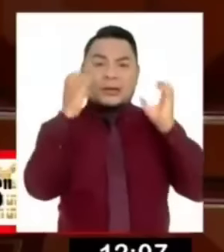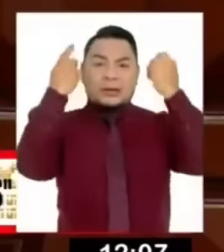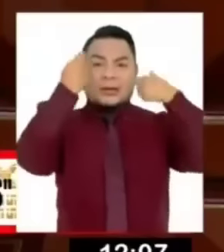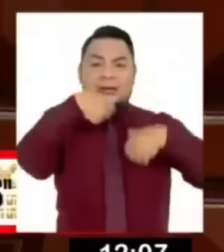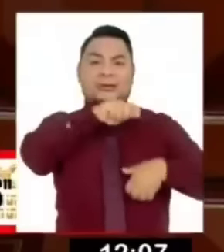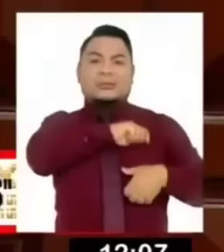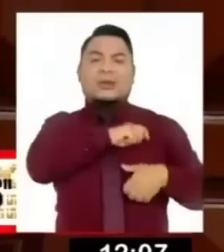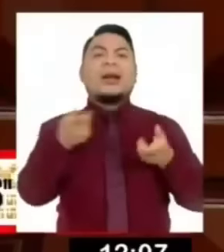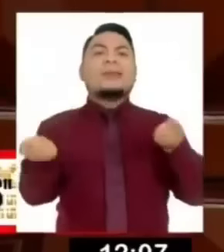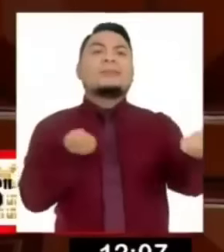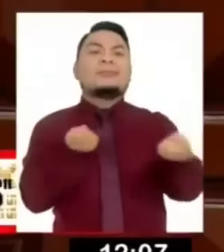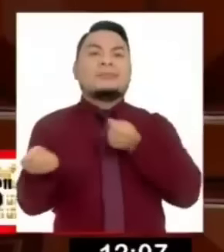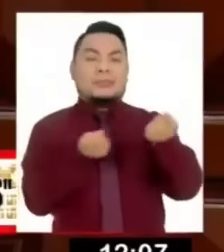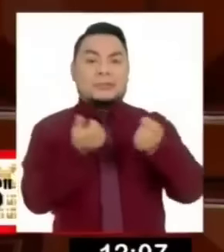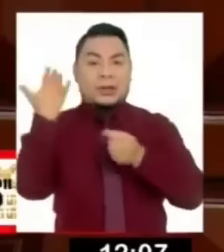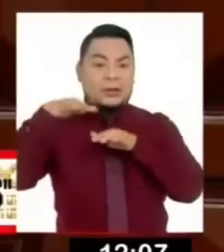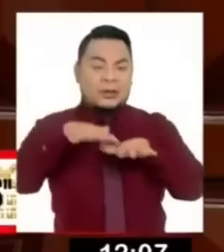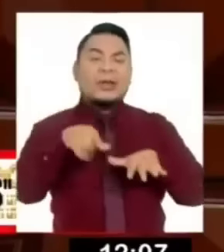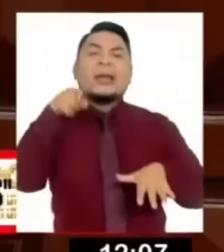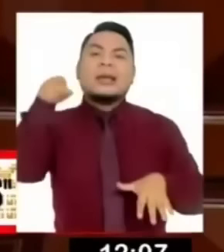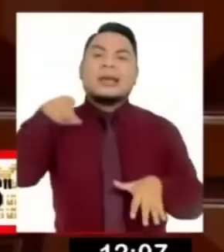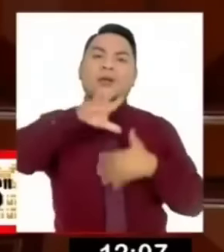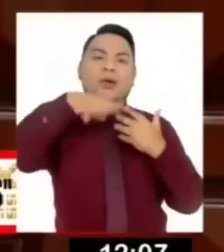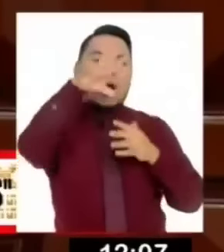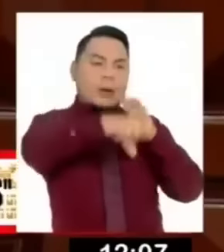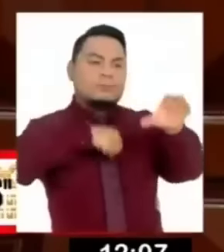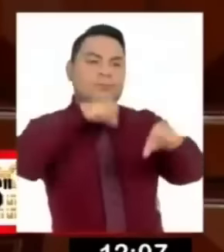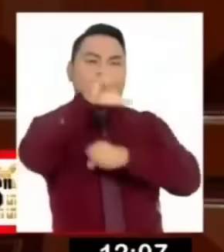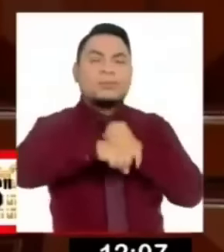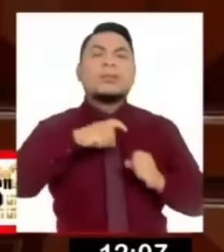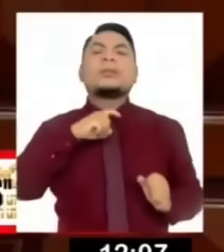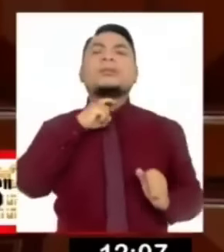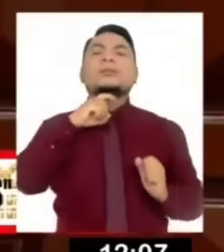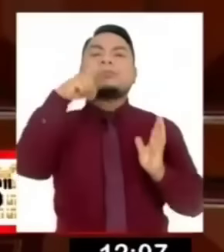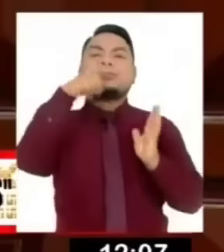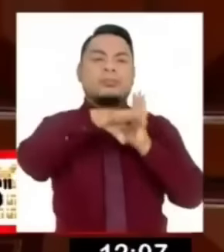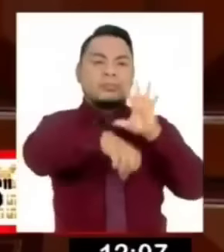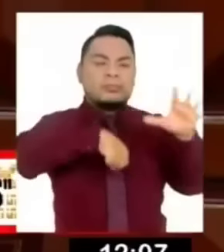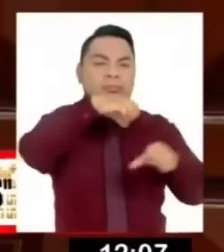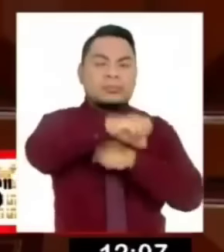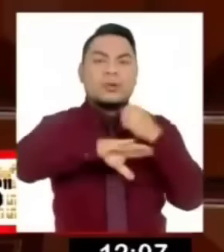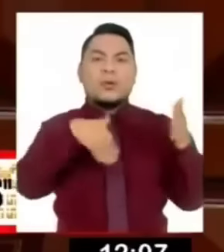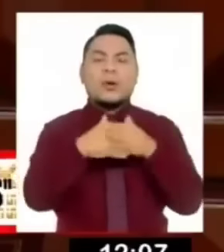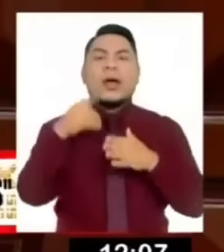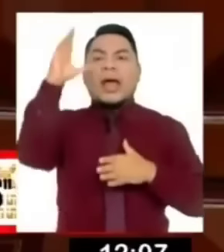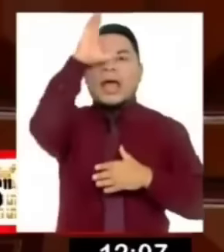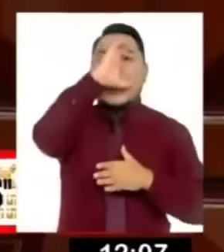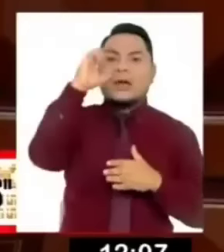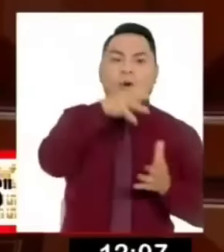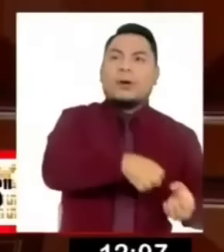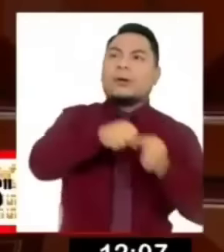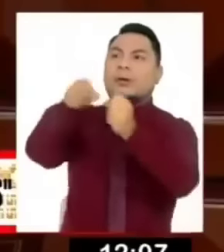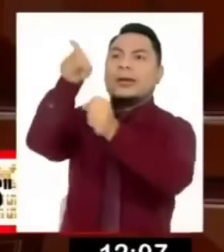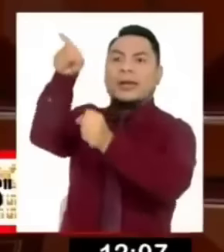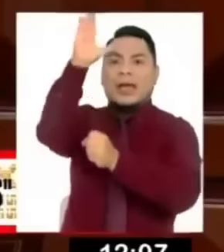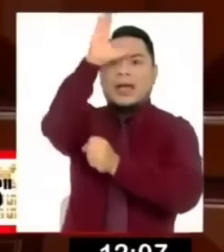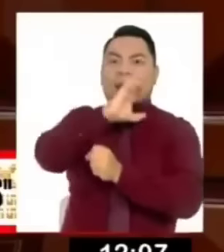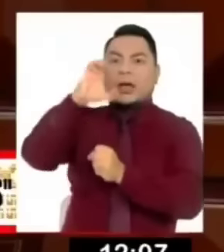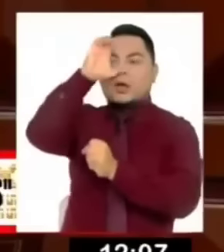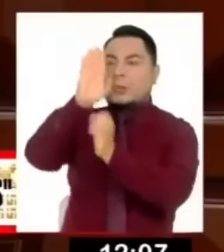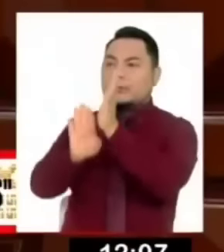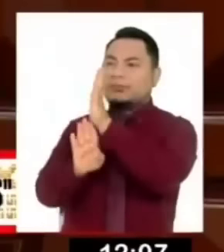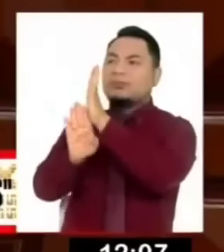española le permitieron explotar los minerales que sostuvieron el desarrollo de Europa, en gran parte con la mano